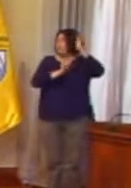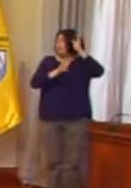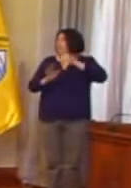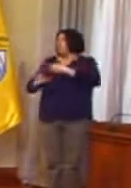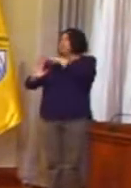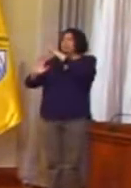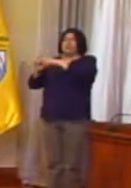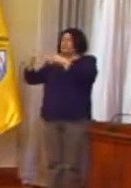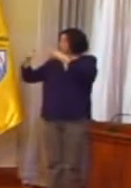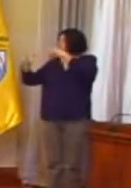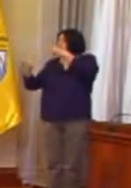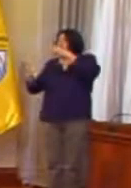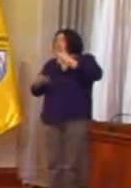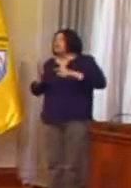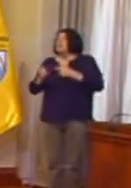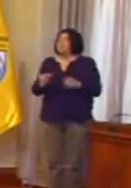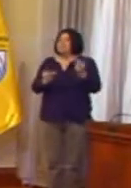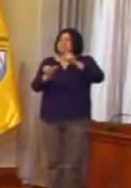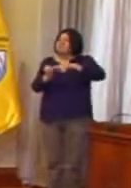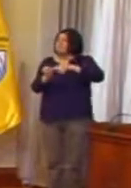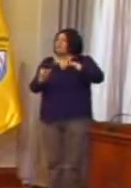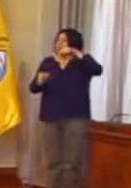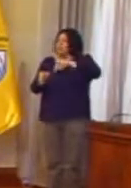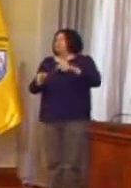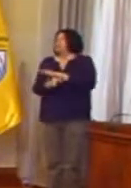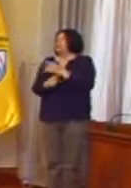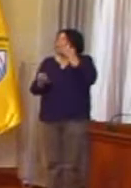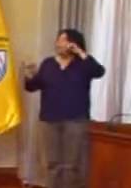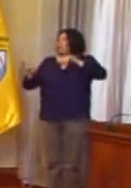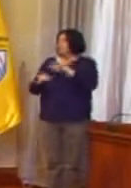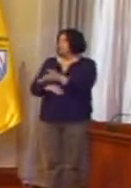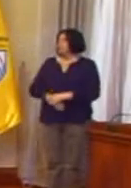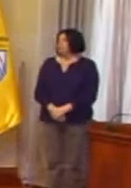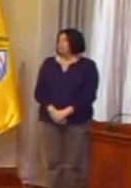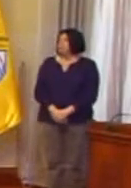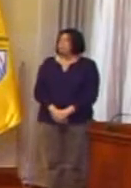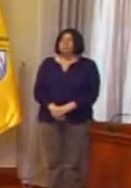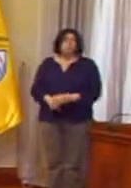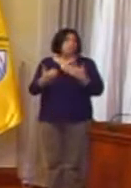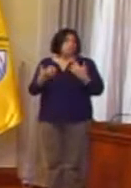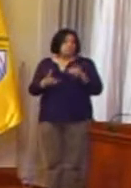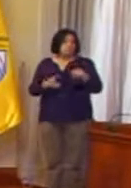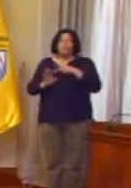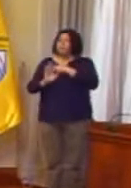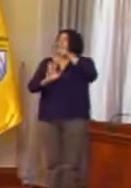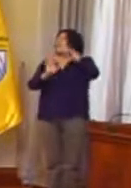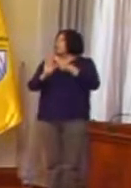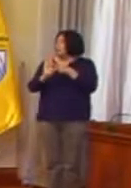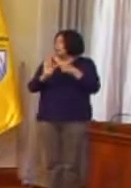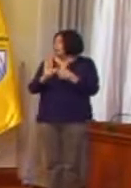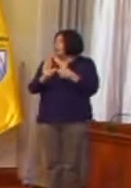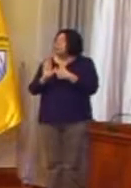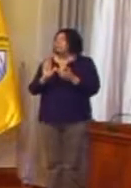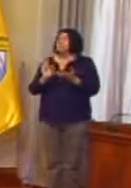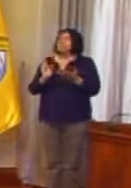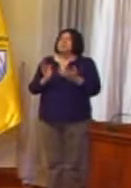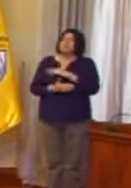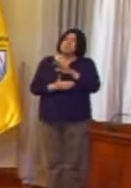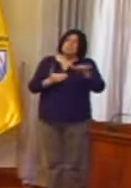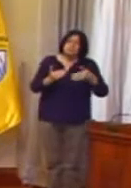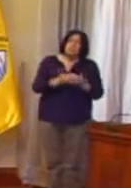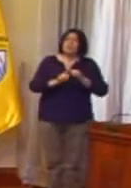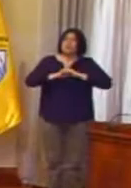demás afines, el mismo que forma parte integrante del presente acuerdo. Muy bien, este es un proyecto que tiene que ver con toda